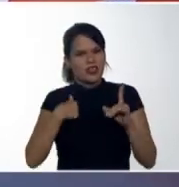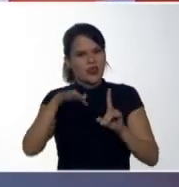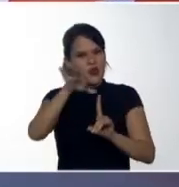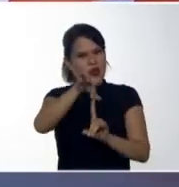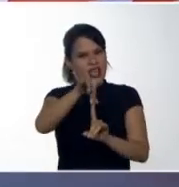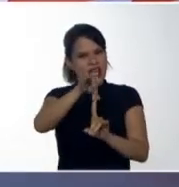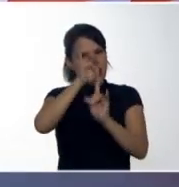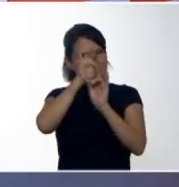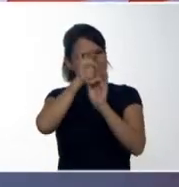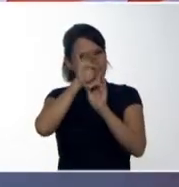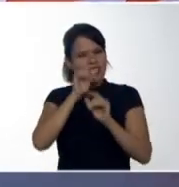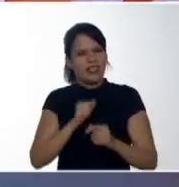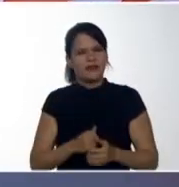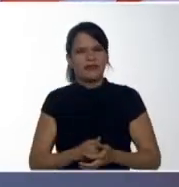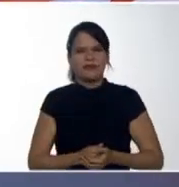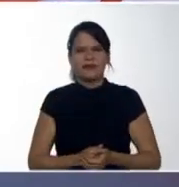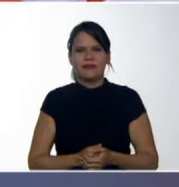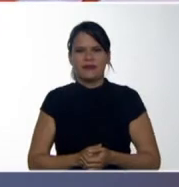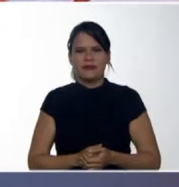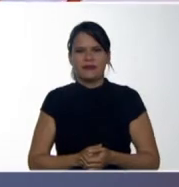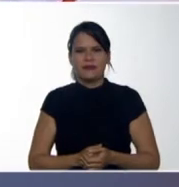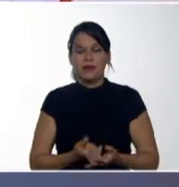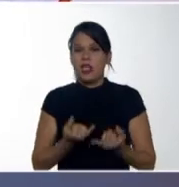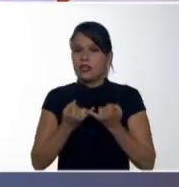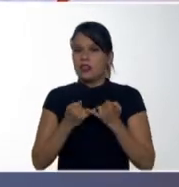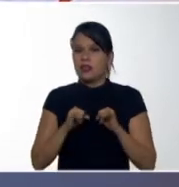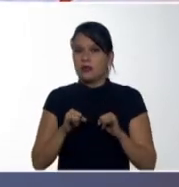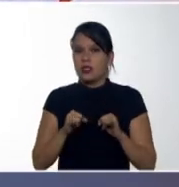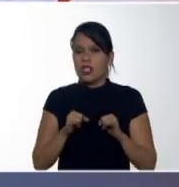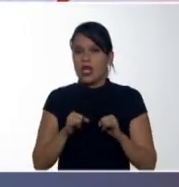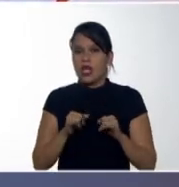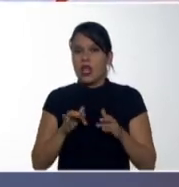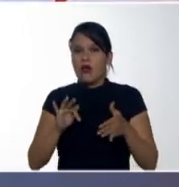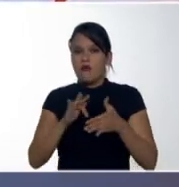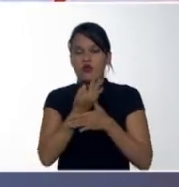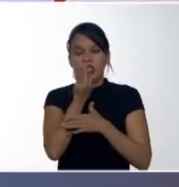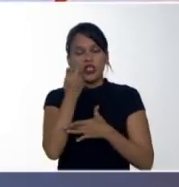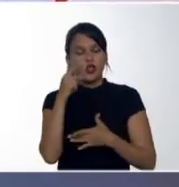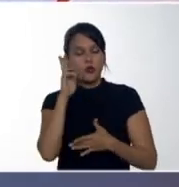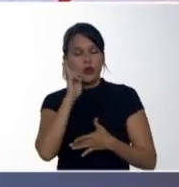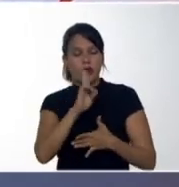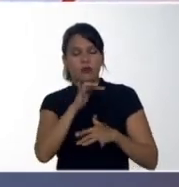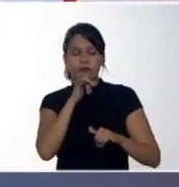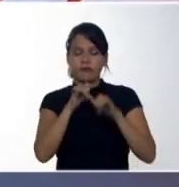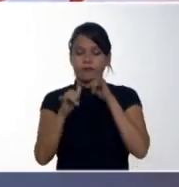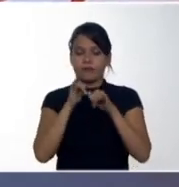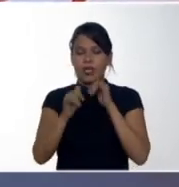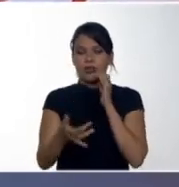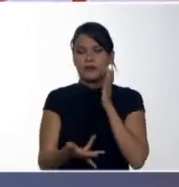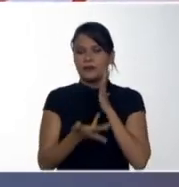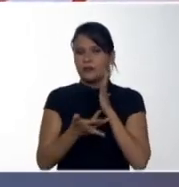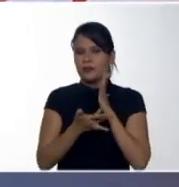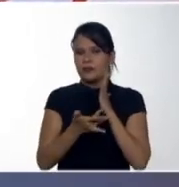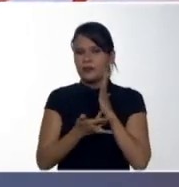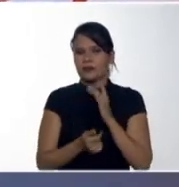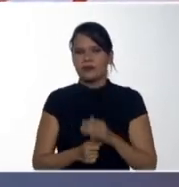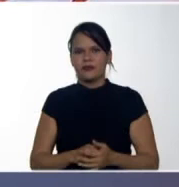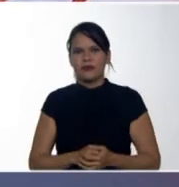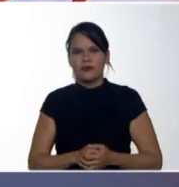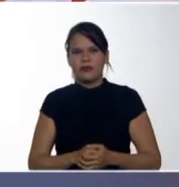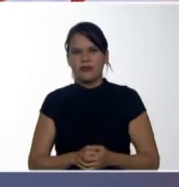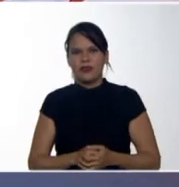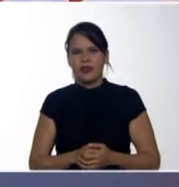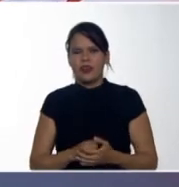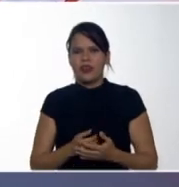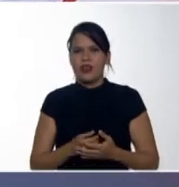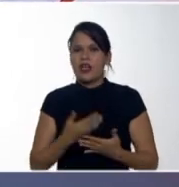la modalidad de educación especial. Para finalizar, la Fundación Bolivariana de Informática y Telemática, FundaVIC, gracias